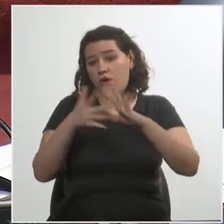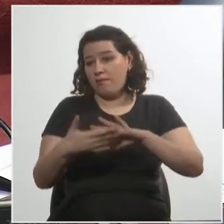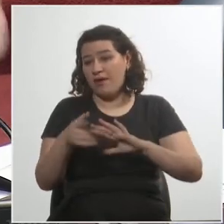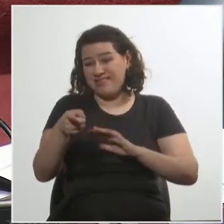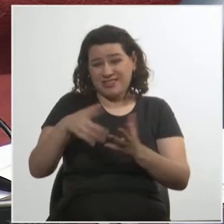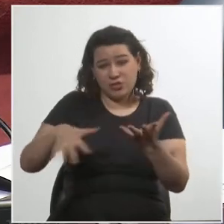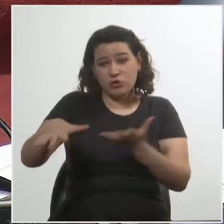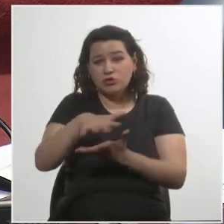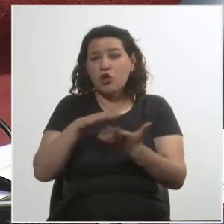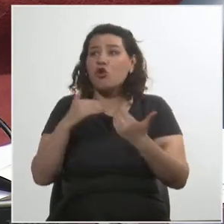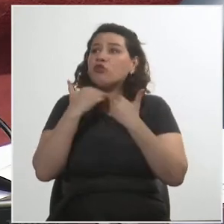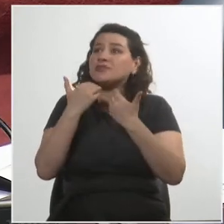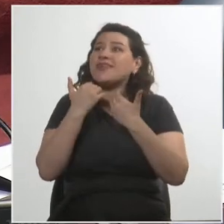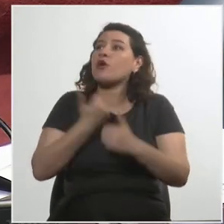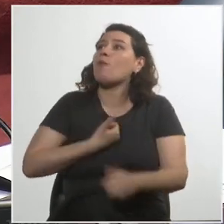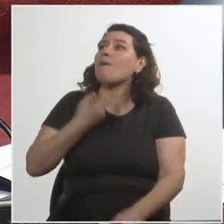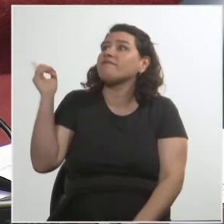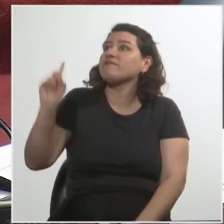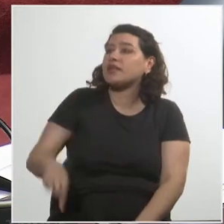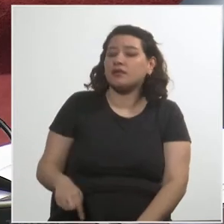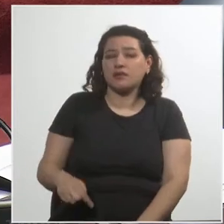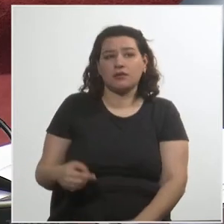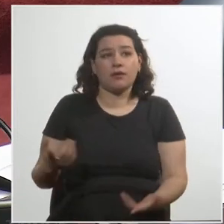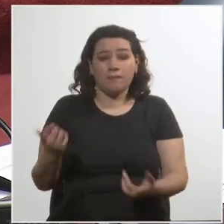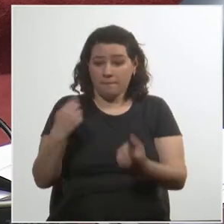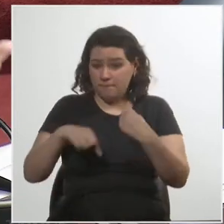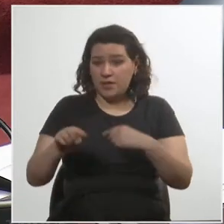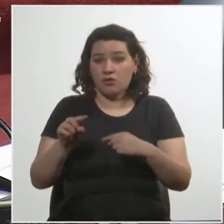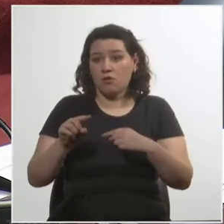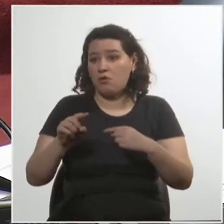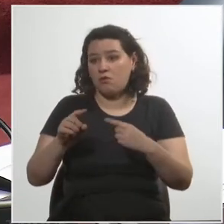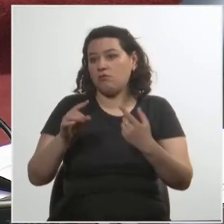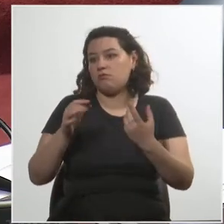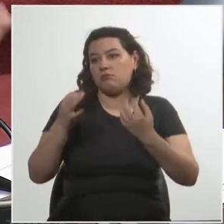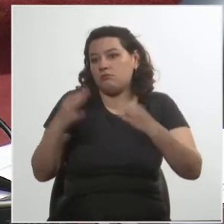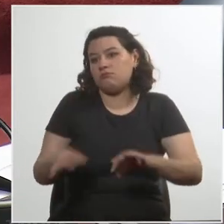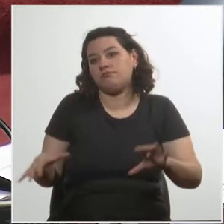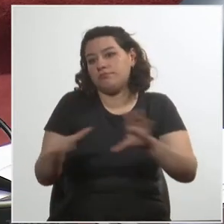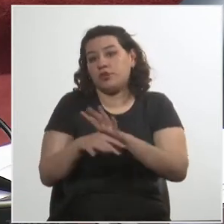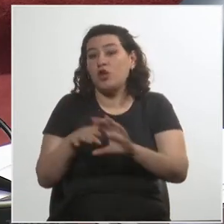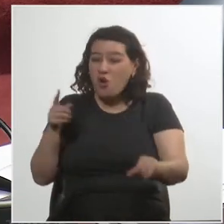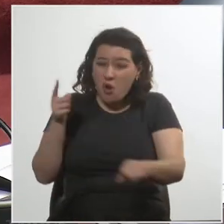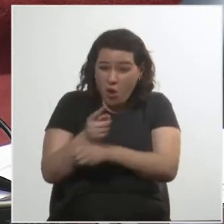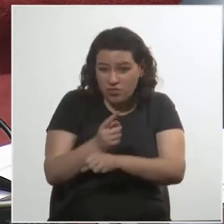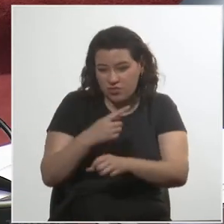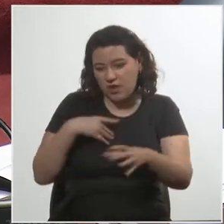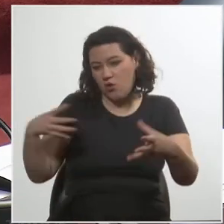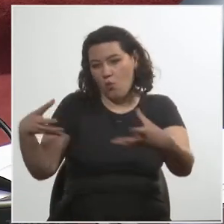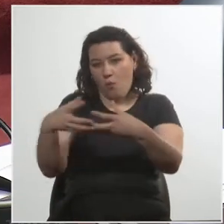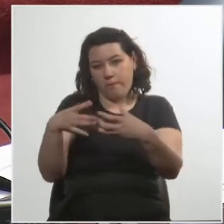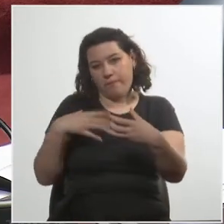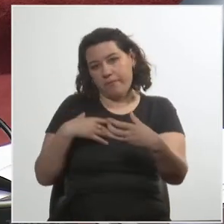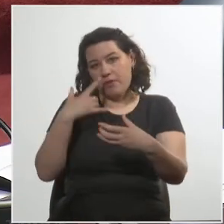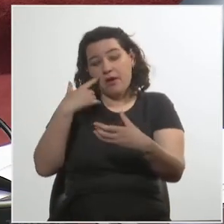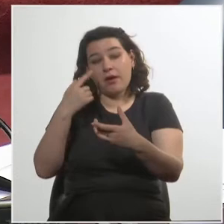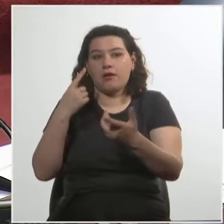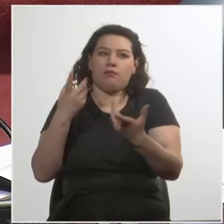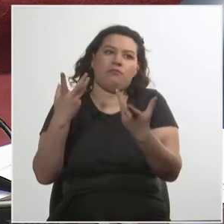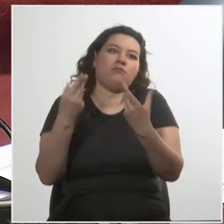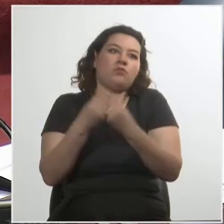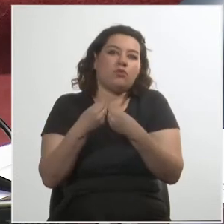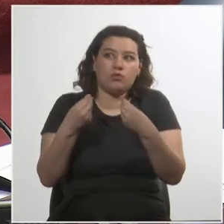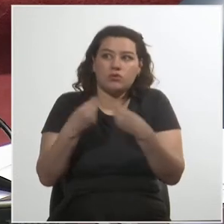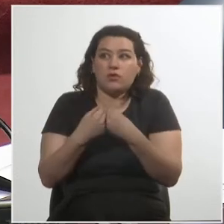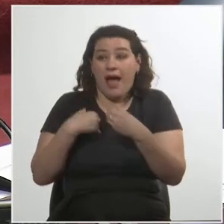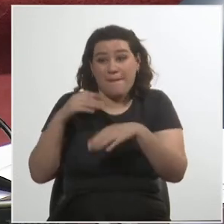que nunca se supo de dónde salió pero fue arbitrario y fue contra ellos como Esta debe haber una cantidad